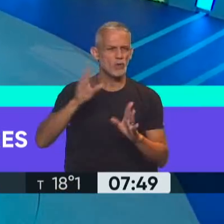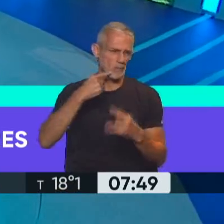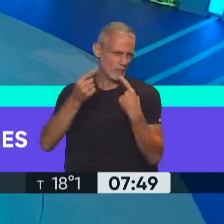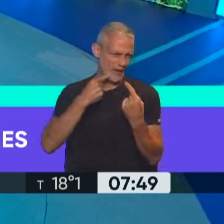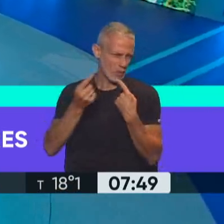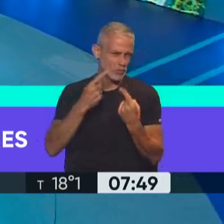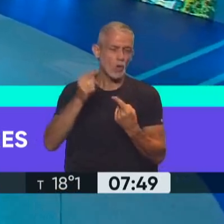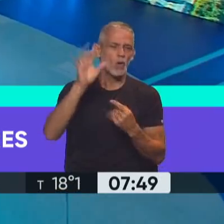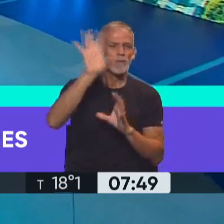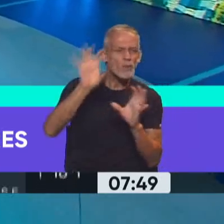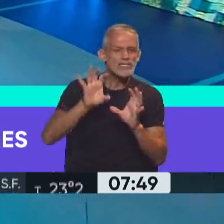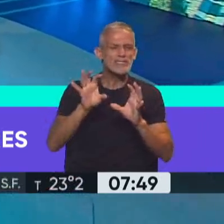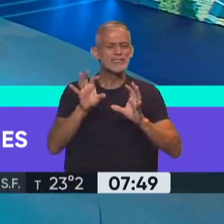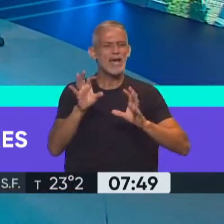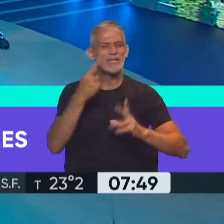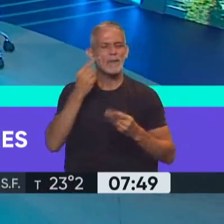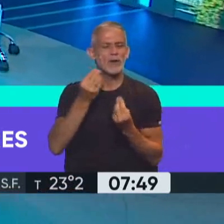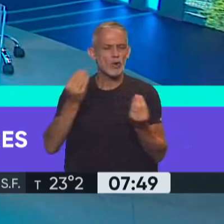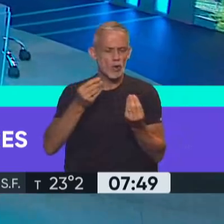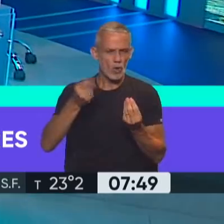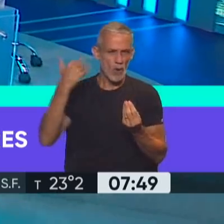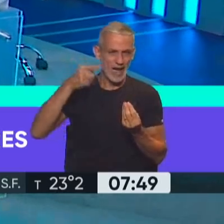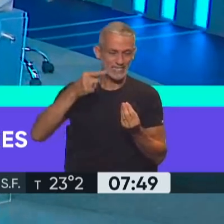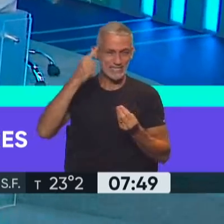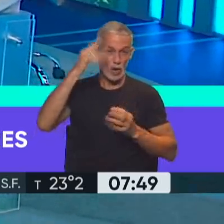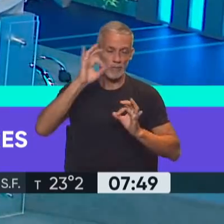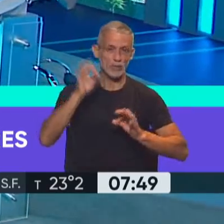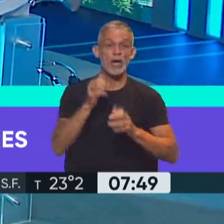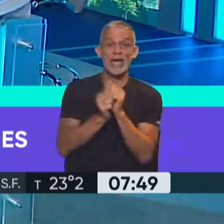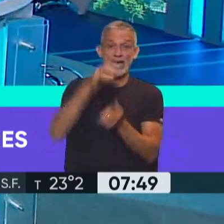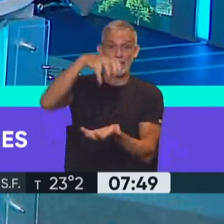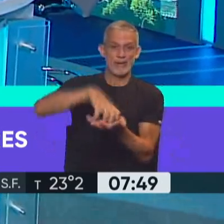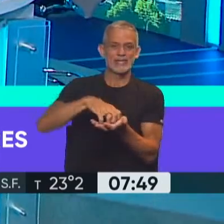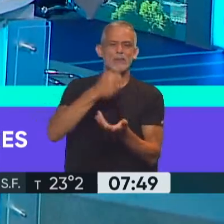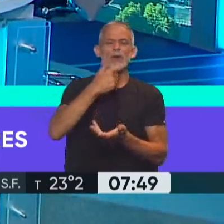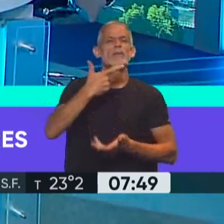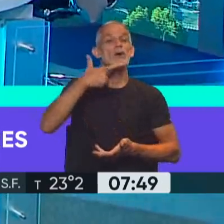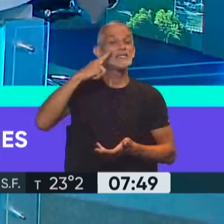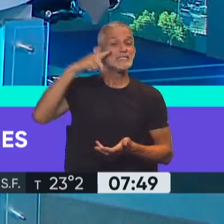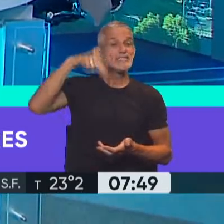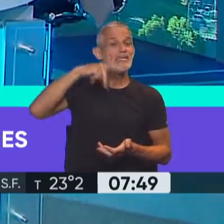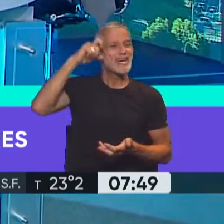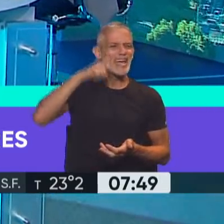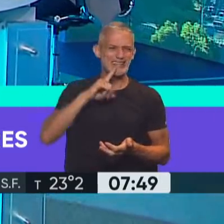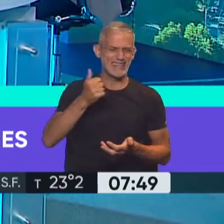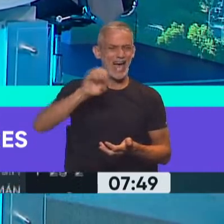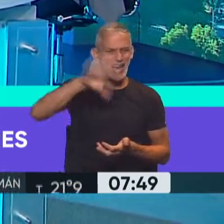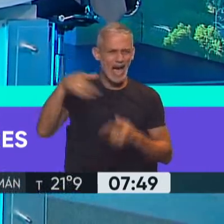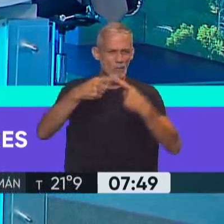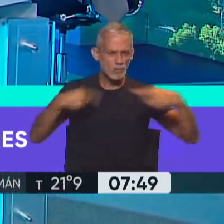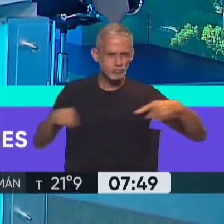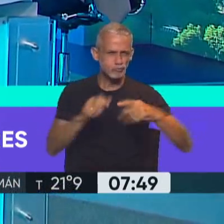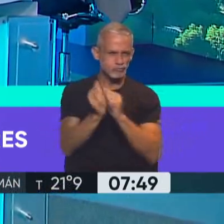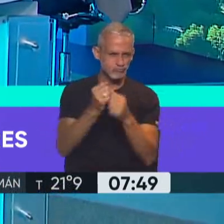también en función de lo que cada una de las provincias ha definido en el encuentro de ayer para una empresa como syngenta que se ocupa justamente de todo lo que está relacionado con